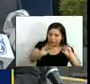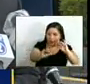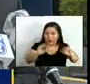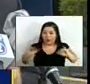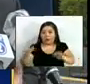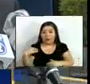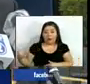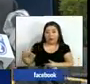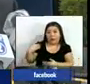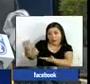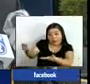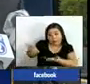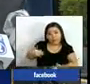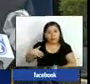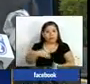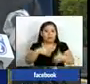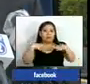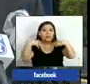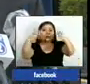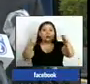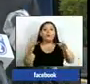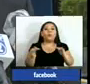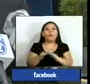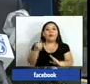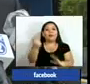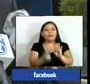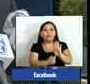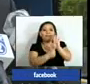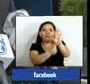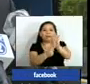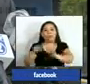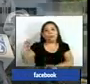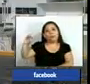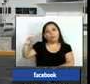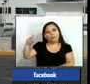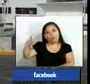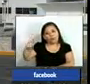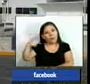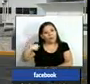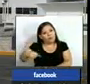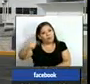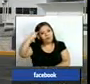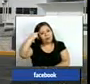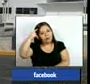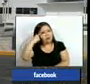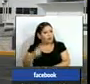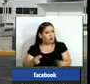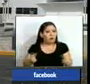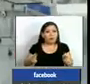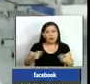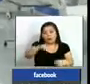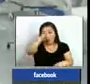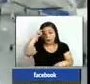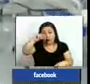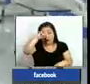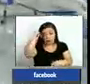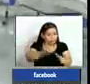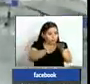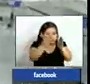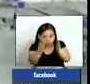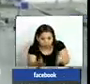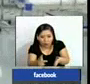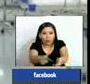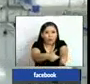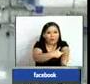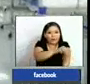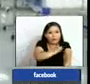directrices que nos dé el Ministerio de Salud. Incluso el titular del MOP asegura que le apuestan a terminar lo antes posible las dos fases restantes del